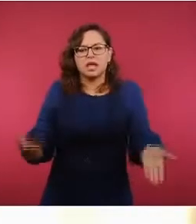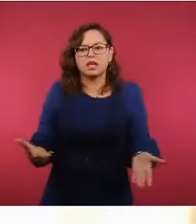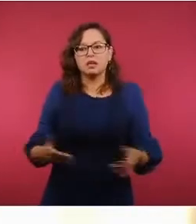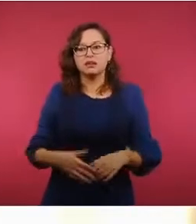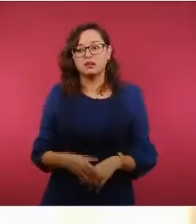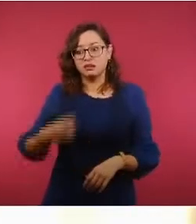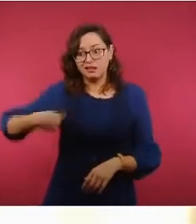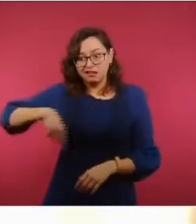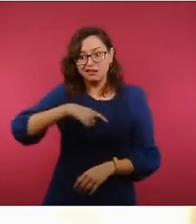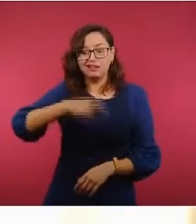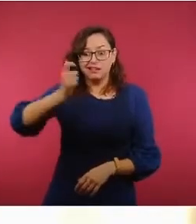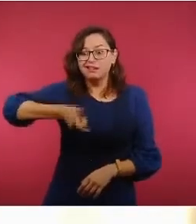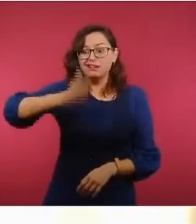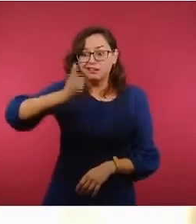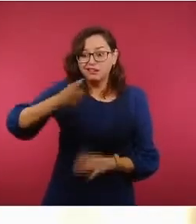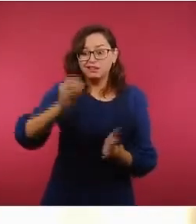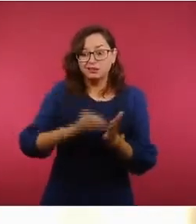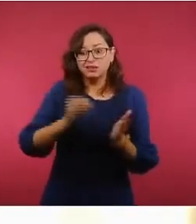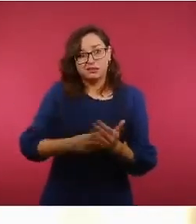es